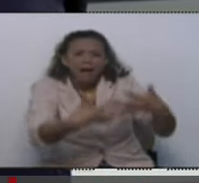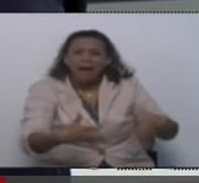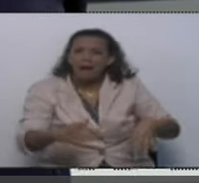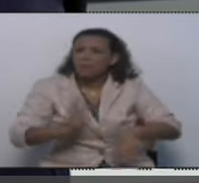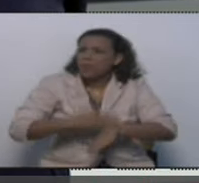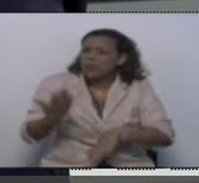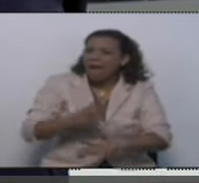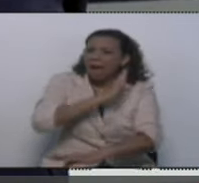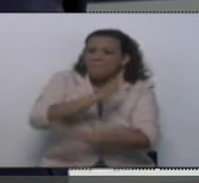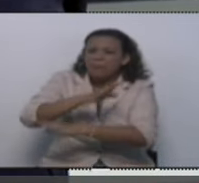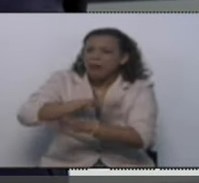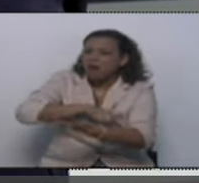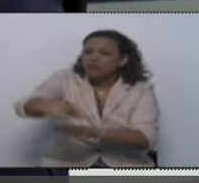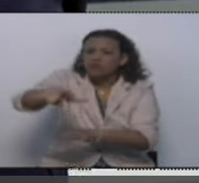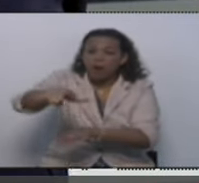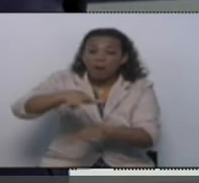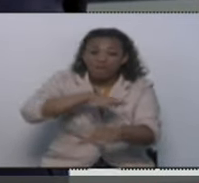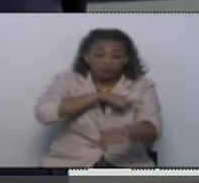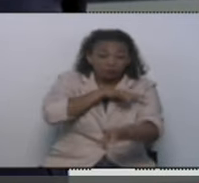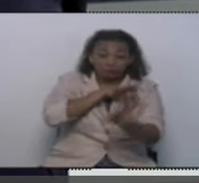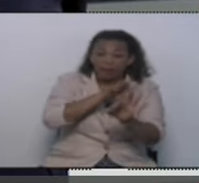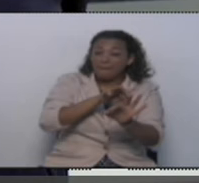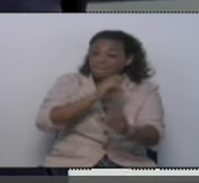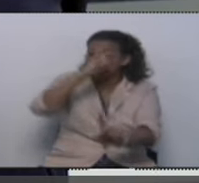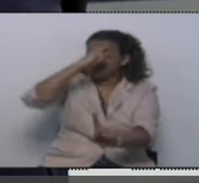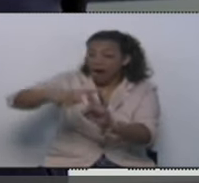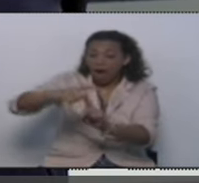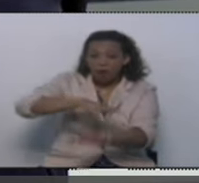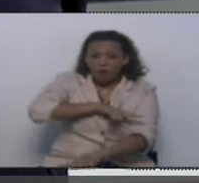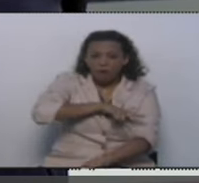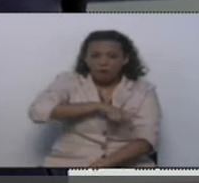los ataques con aviones de alta precisión.